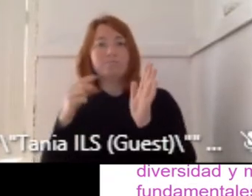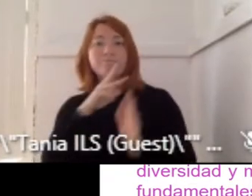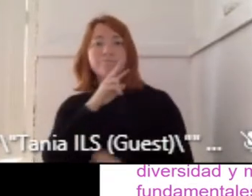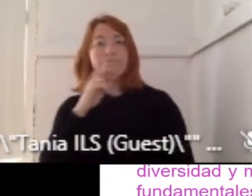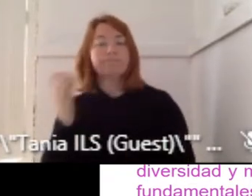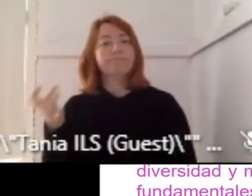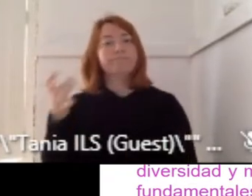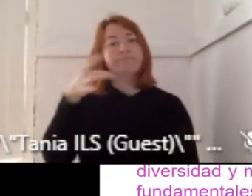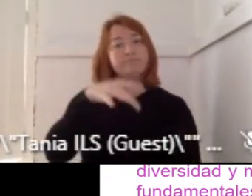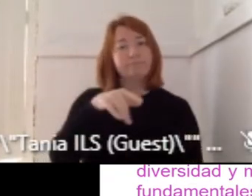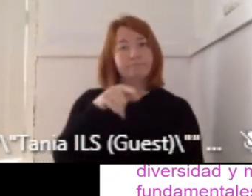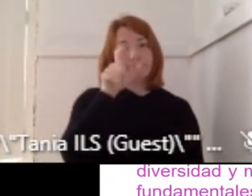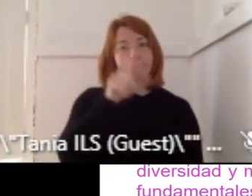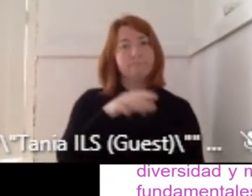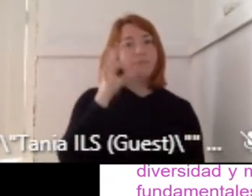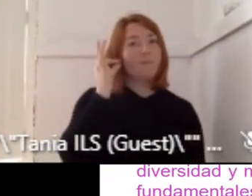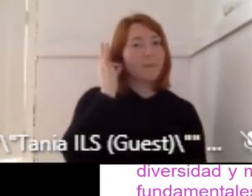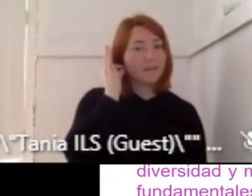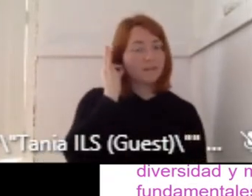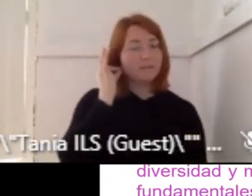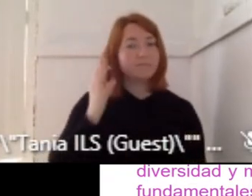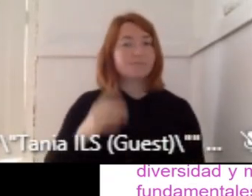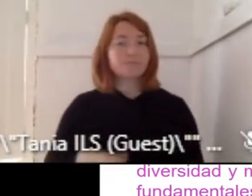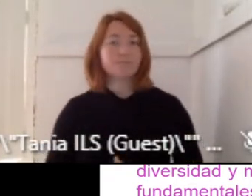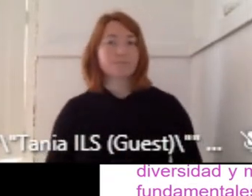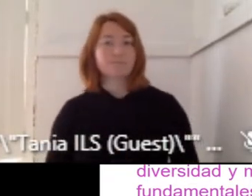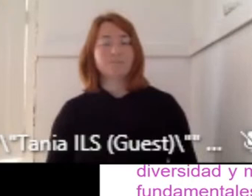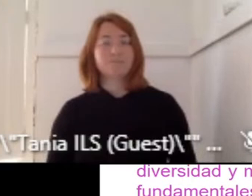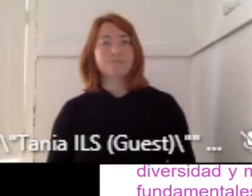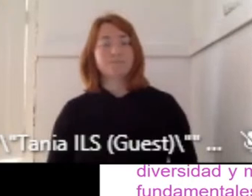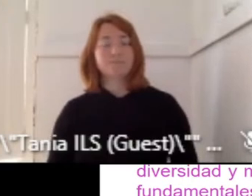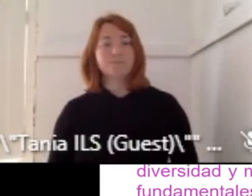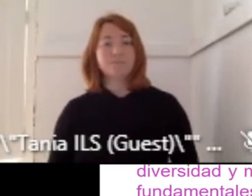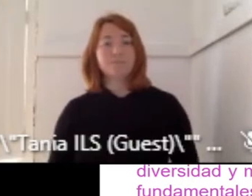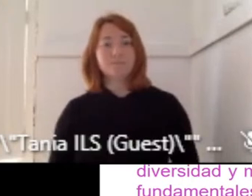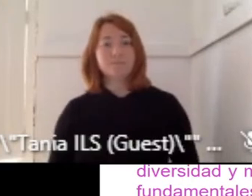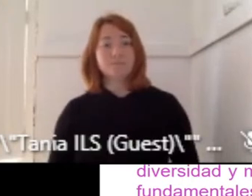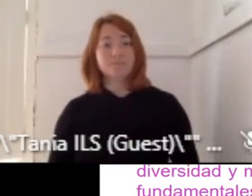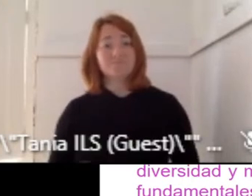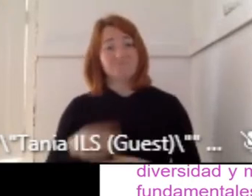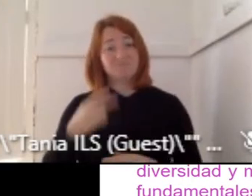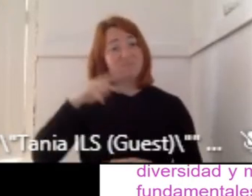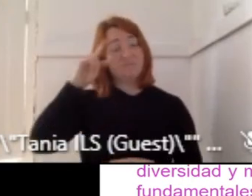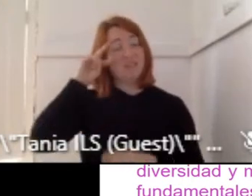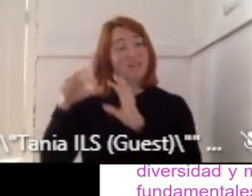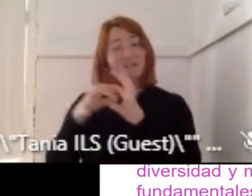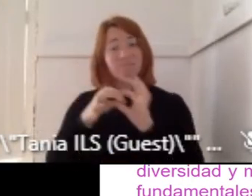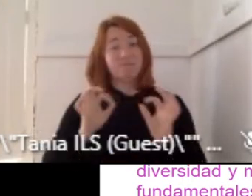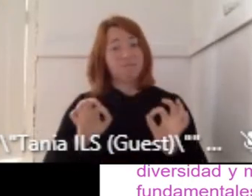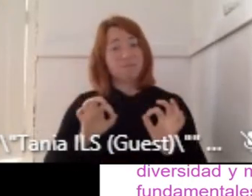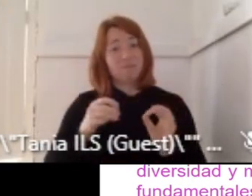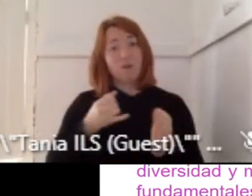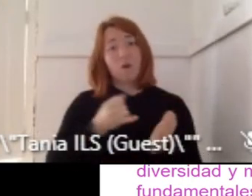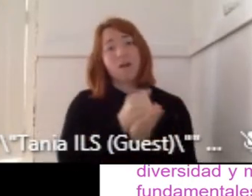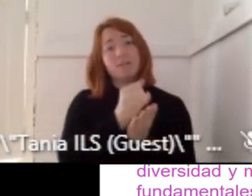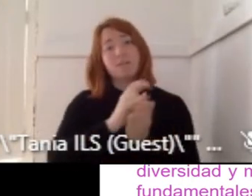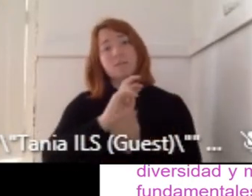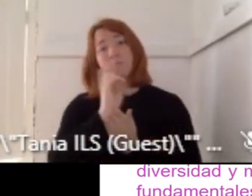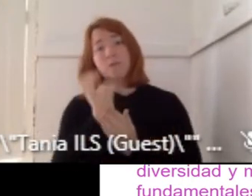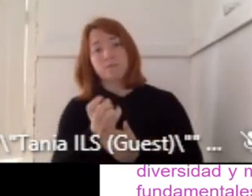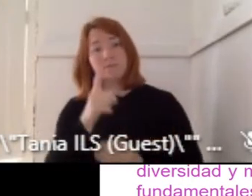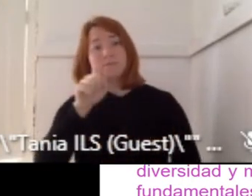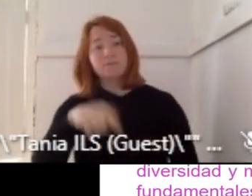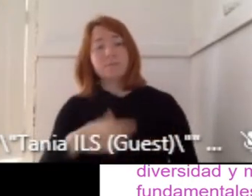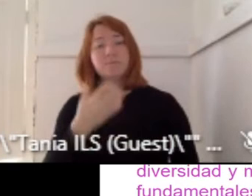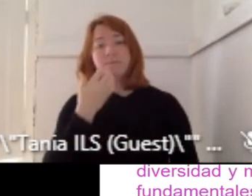ser atribuidos a un chico. Y hay experiencias sobre esto en otras asignaturas. Por ejemplo, esta experiencia llevada